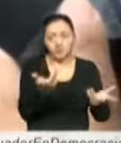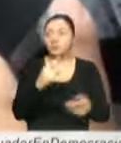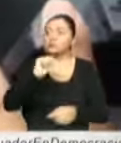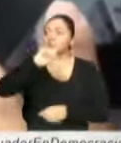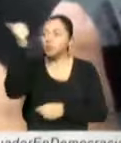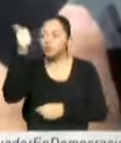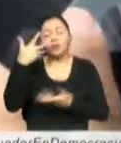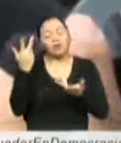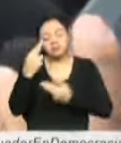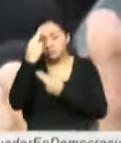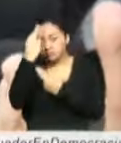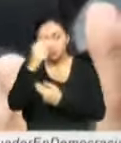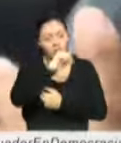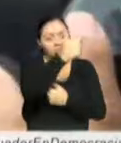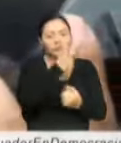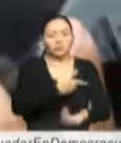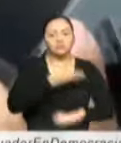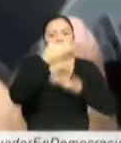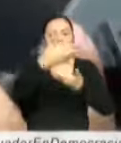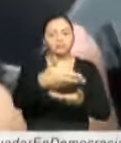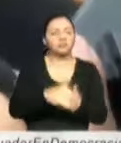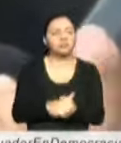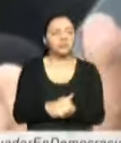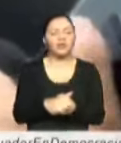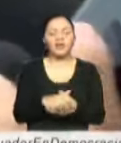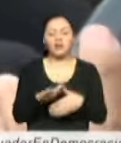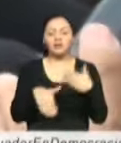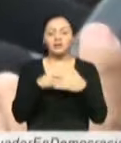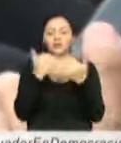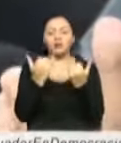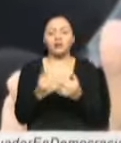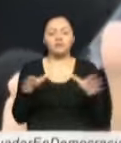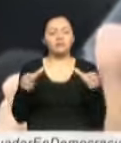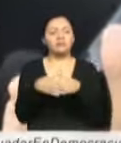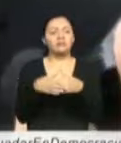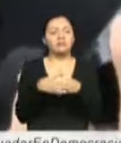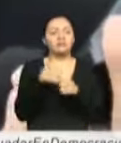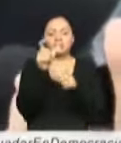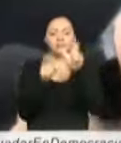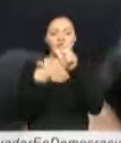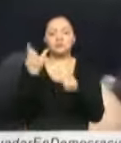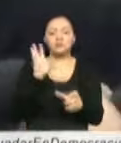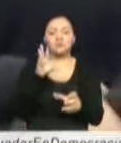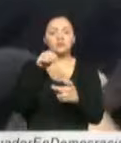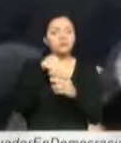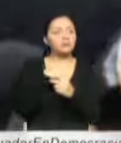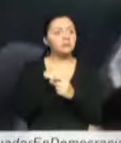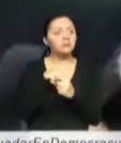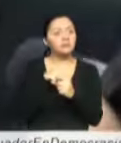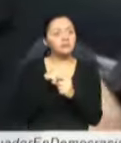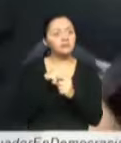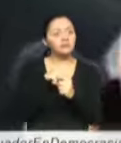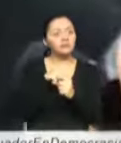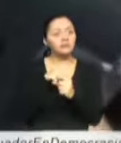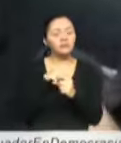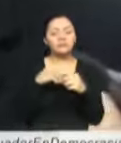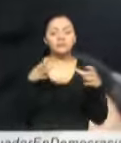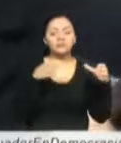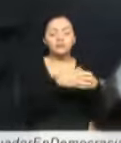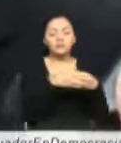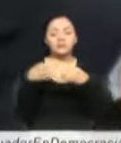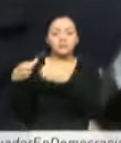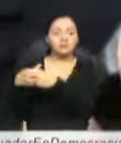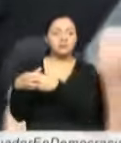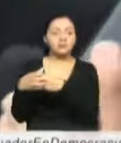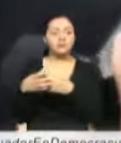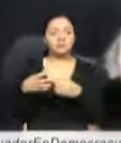va a decidir. Presidente, ¿qué le dice usted a la ciudadanía ante estas concentraciones que se habían anunciado luego de que se cierren las urnas? ¿Concentraciones de quiénes?